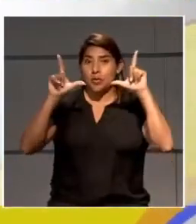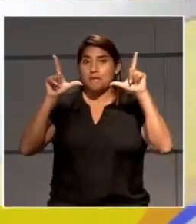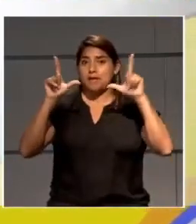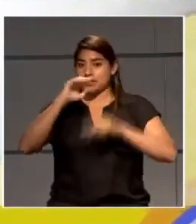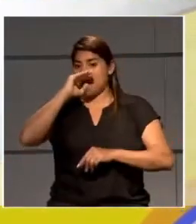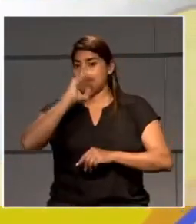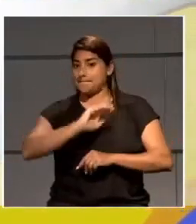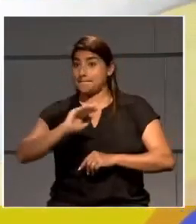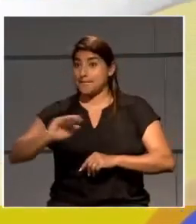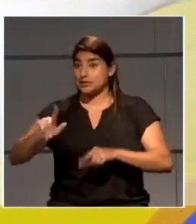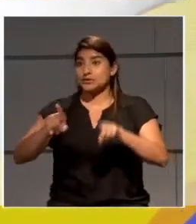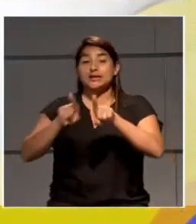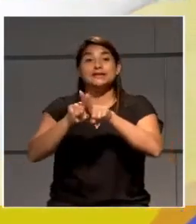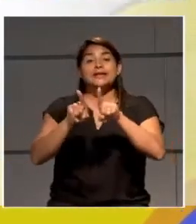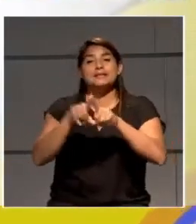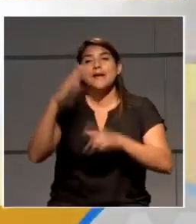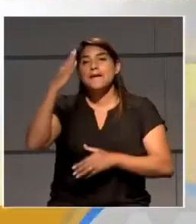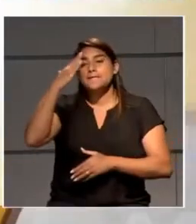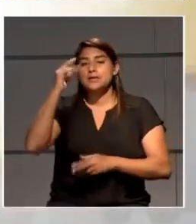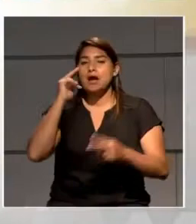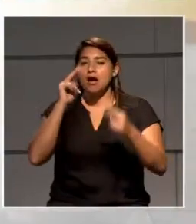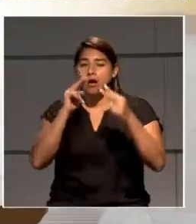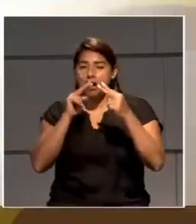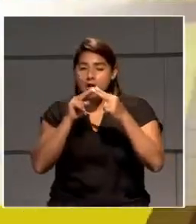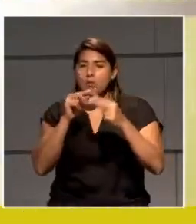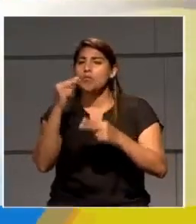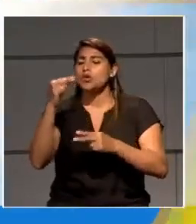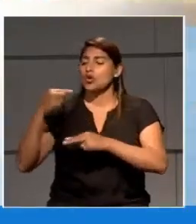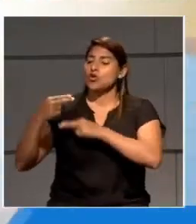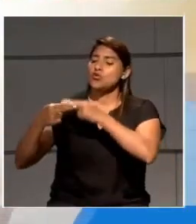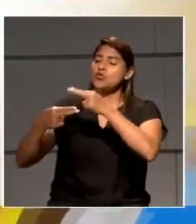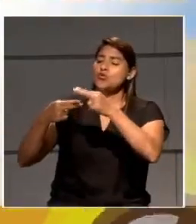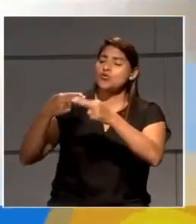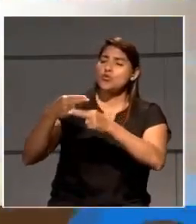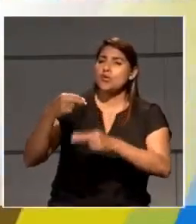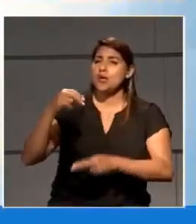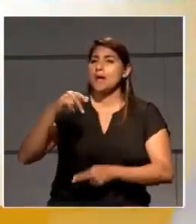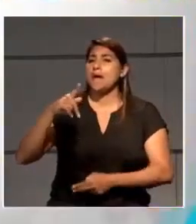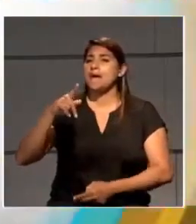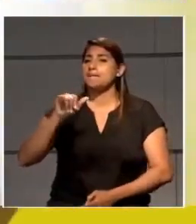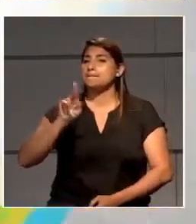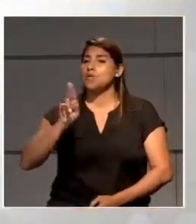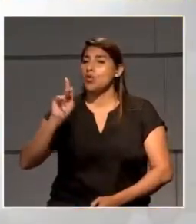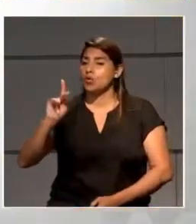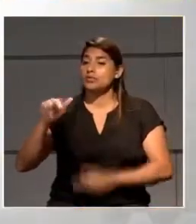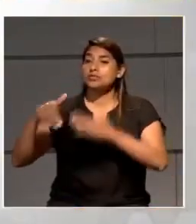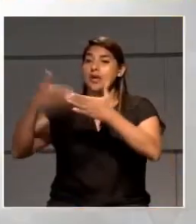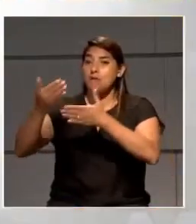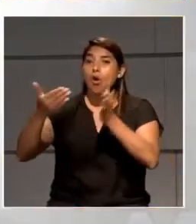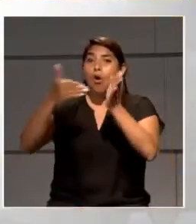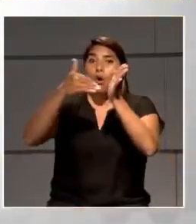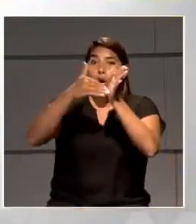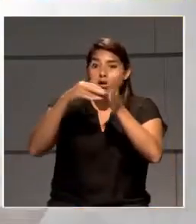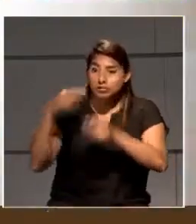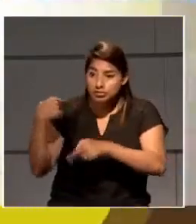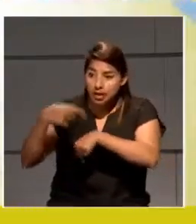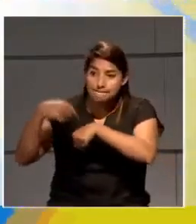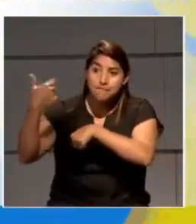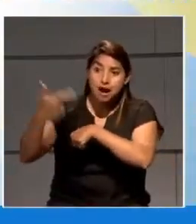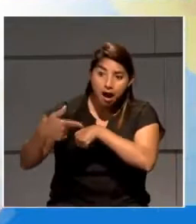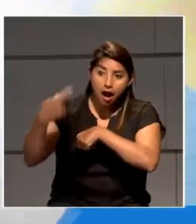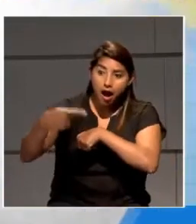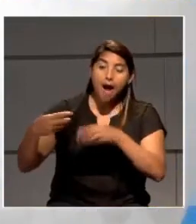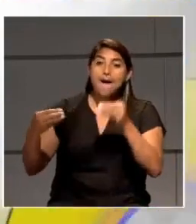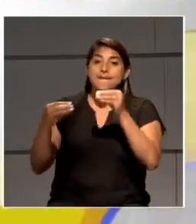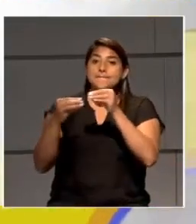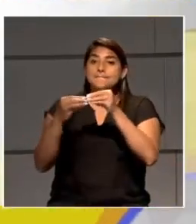los chicos, ¿verdad? Porque ya conocemos un poco de la historia de Pluk, vimos una primera temporada, después pudimos conocer la segunda temporada, pero